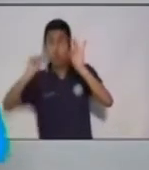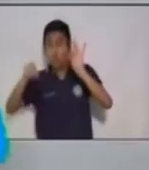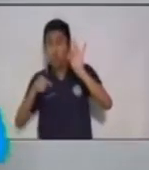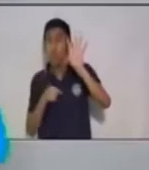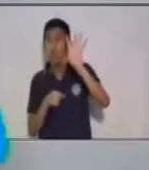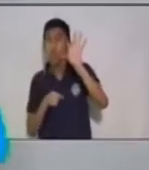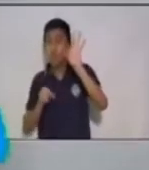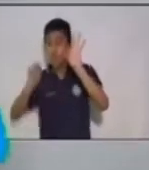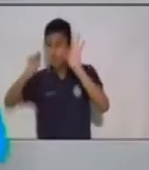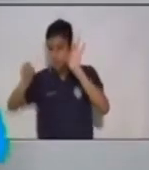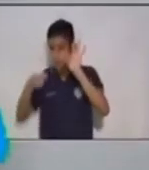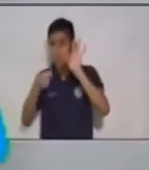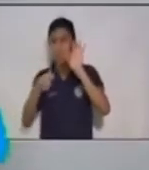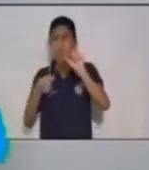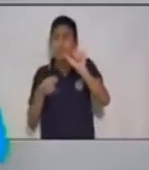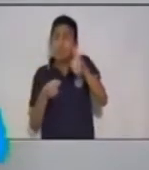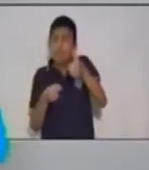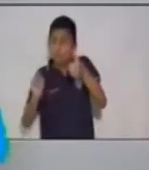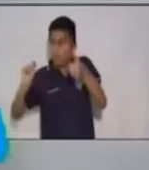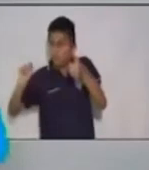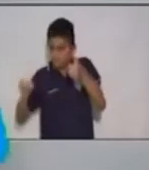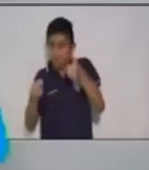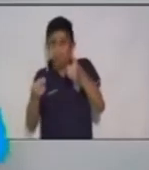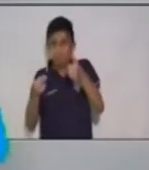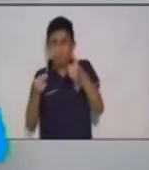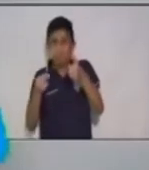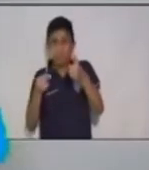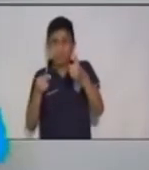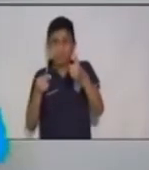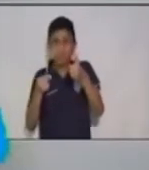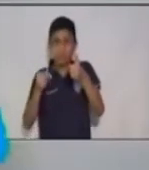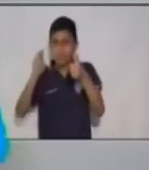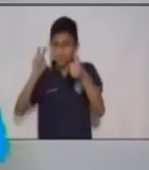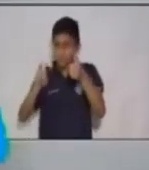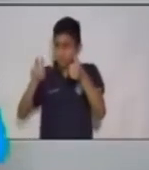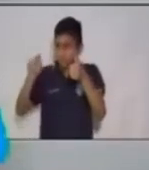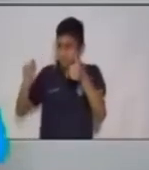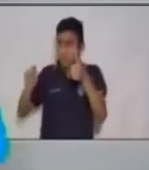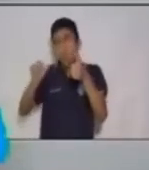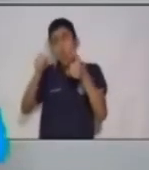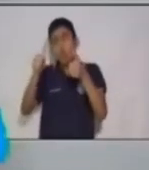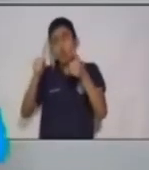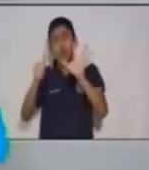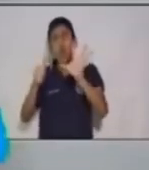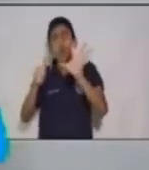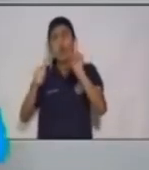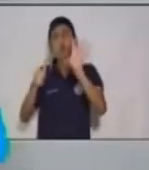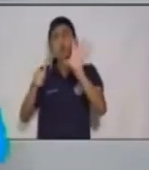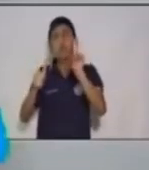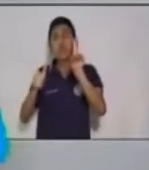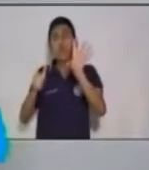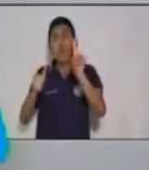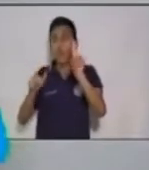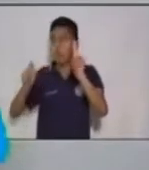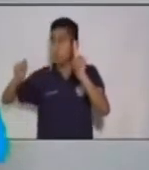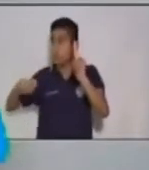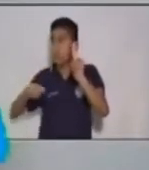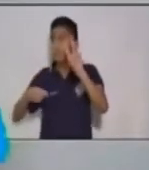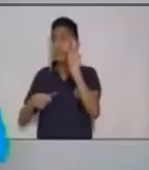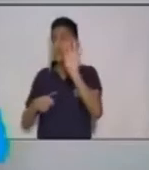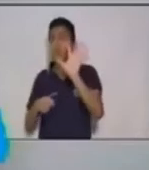¿cuál sería otro? Ah, el 10, muy bien, ¿cuál sería otro? El 11 y el